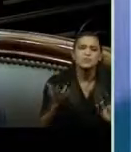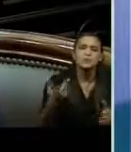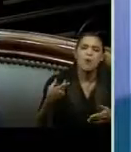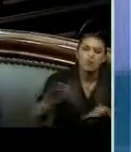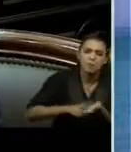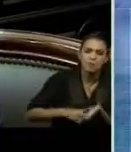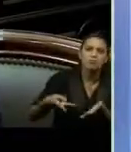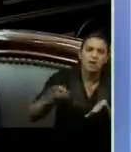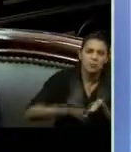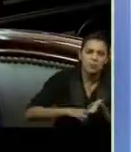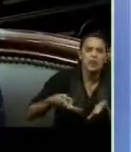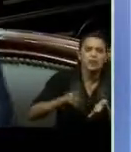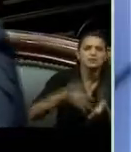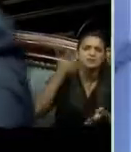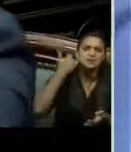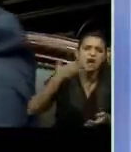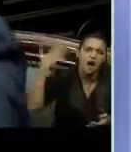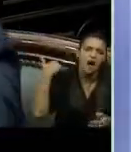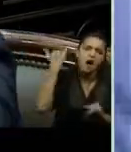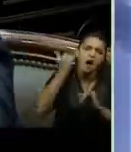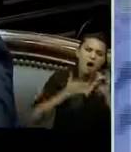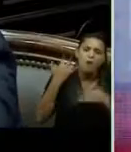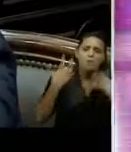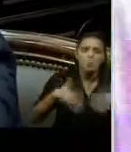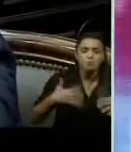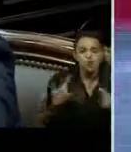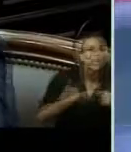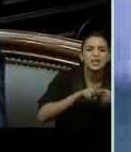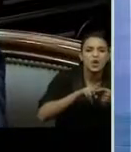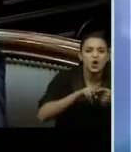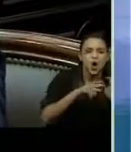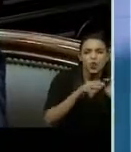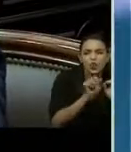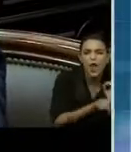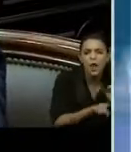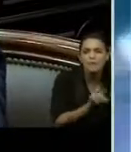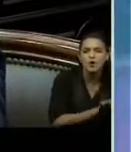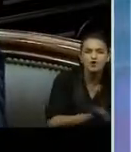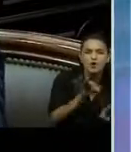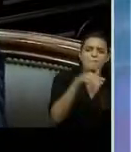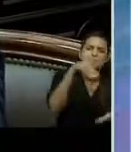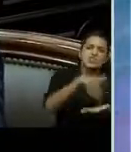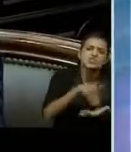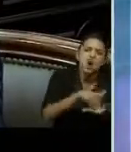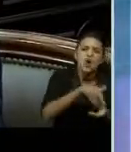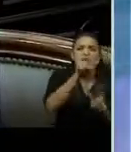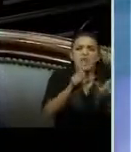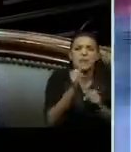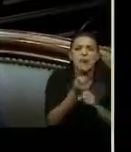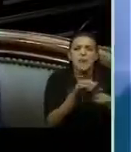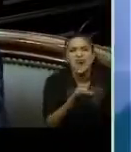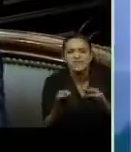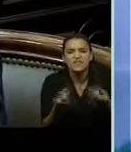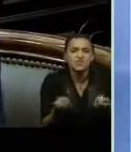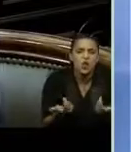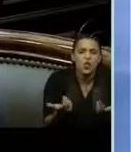con legisladores de Cambiemos, el Frente Cambiemos, durante toda la pandemia, diciendo que las sesiones de arte presencial en su totalidad, Sí. que teníamos que dejar